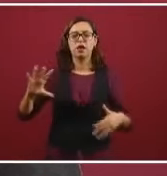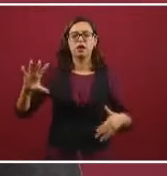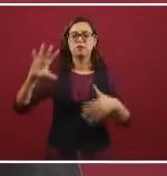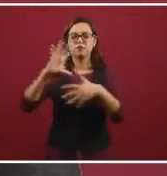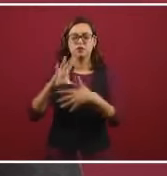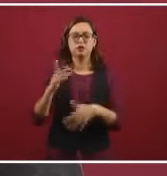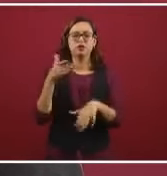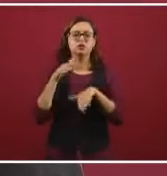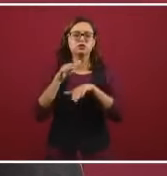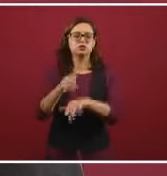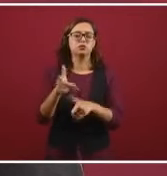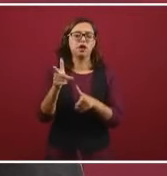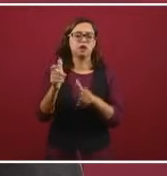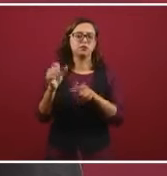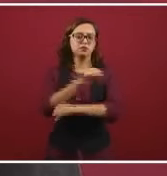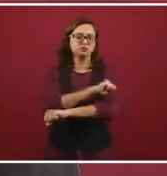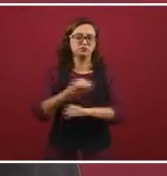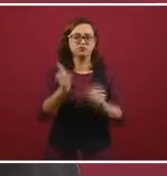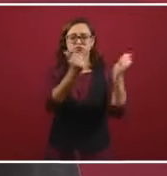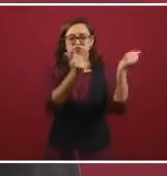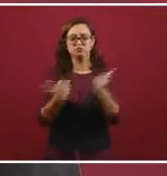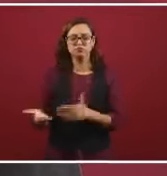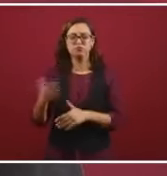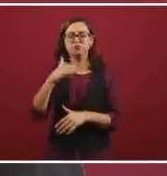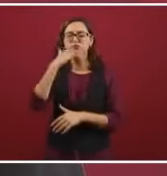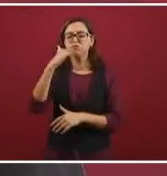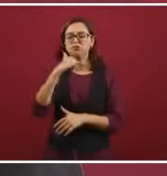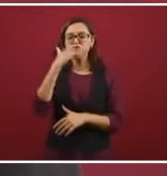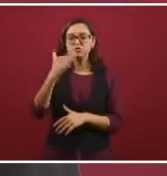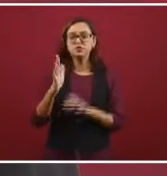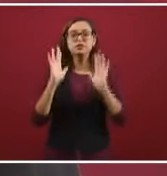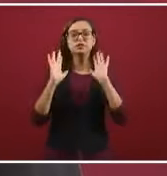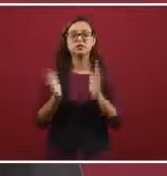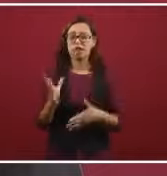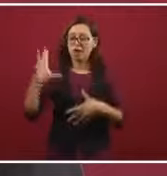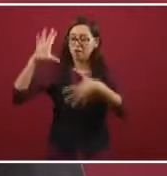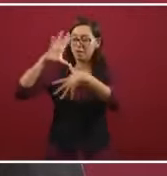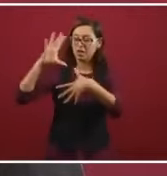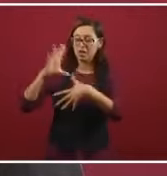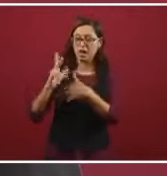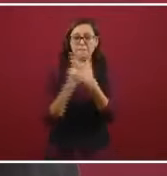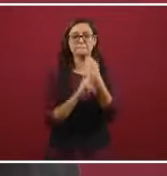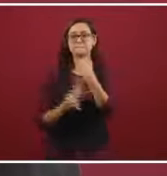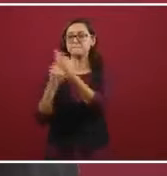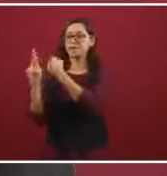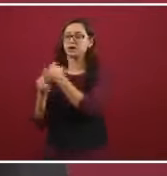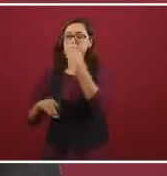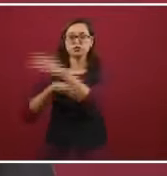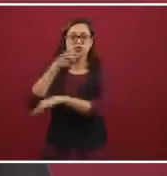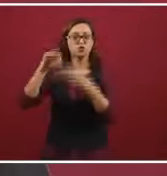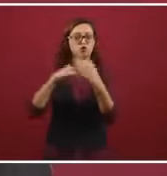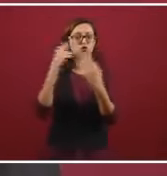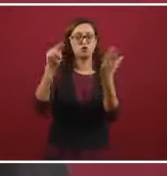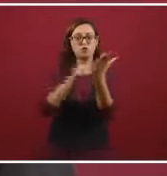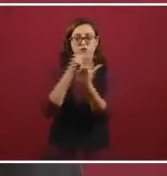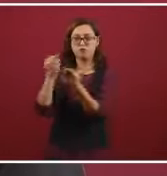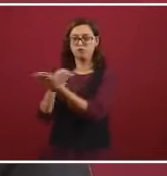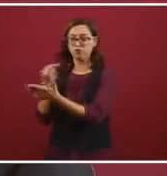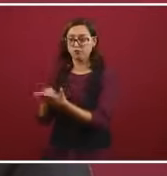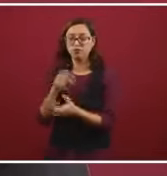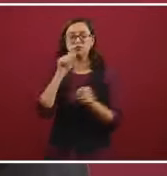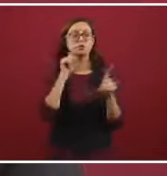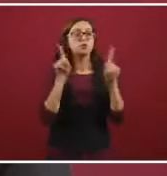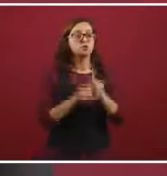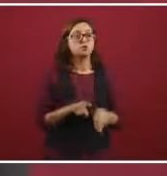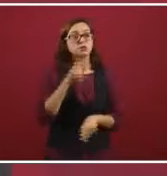y explosivos, instrumento que firmaron todos los países de América y que firmó el presidente de Estados